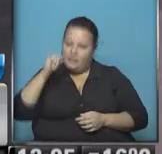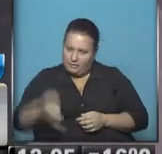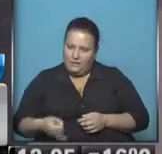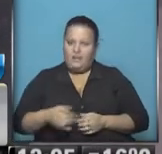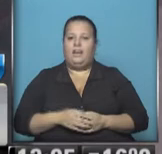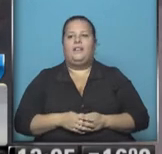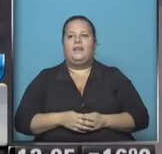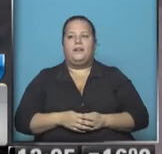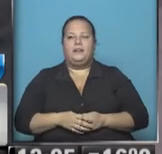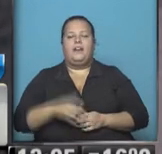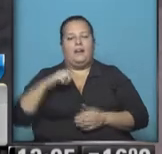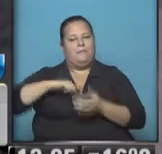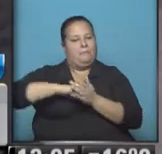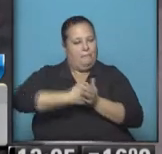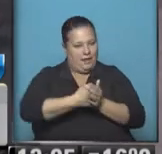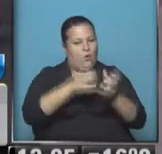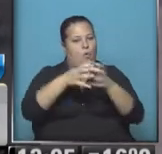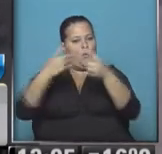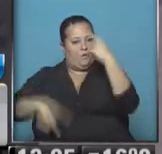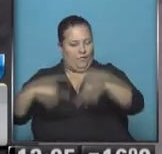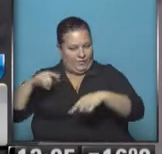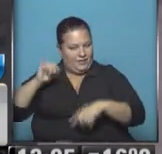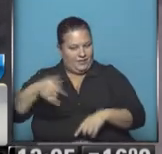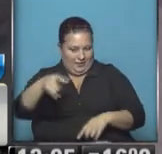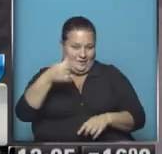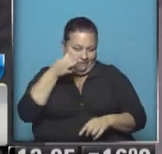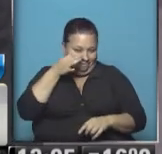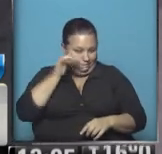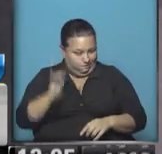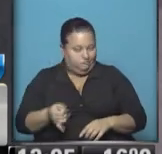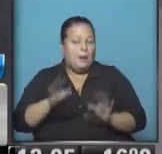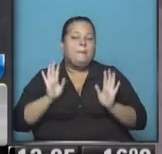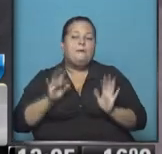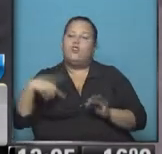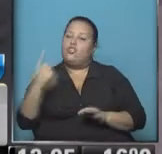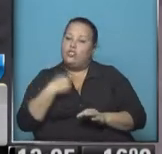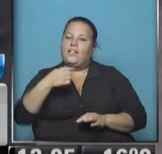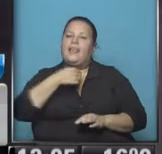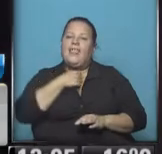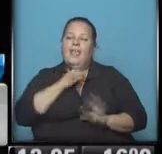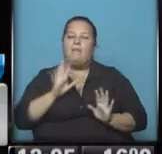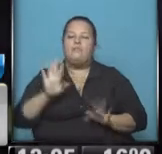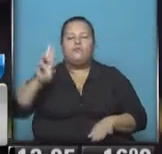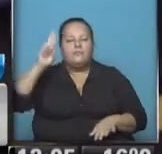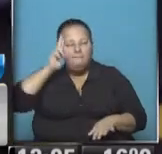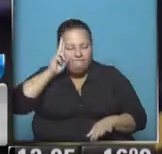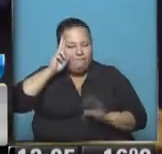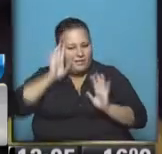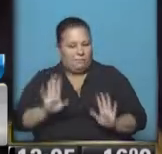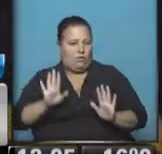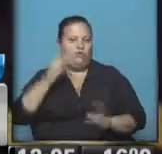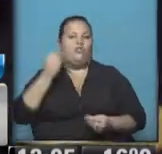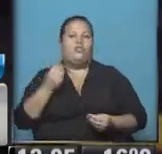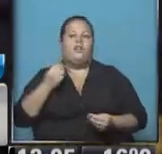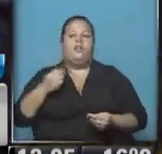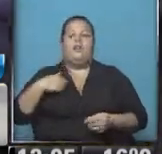hay presiones de distintos lugares, y ustedes las han visto, pero nosotros queremos ser muy, pero muy respetuosos de lo